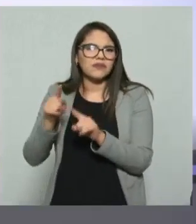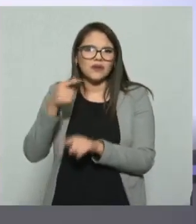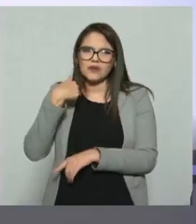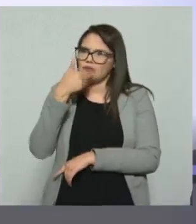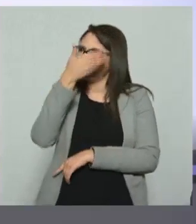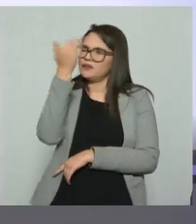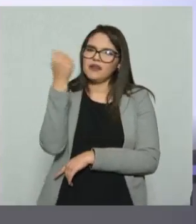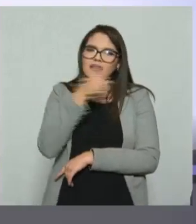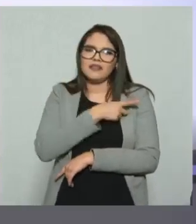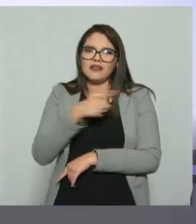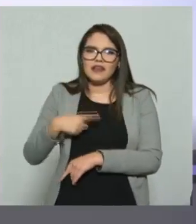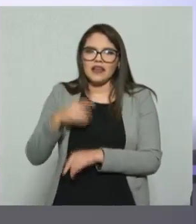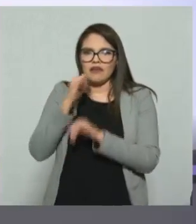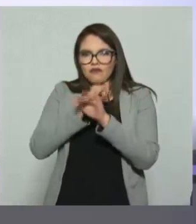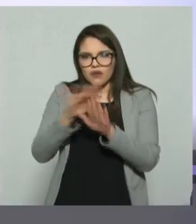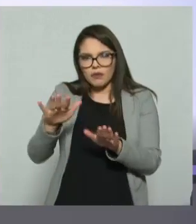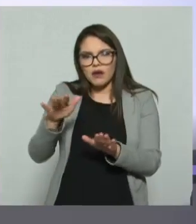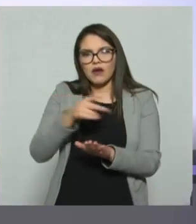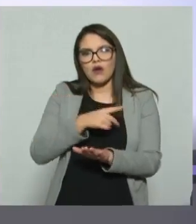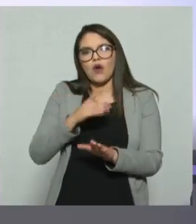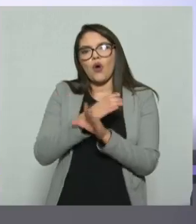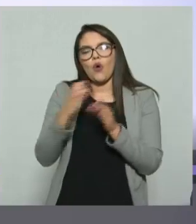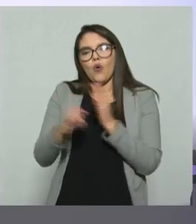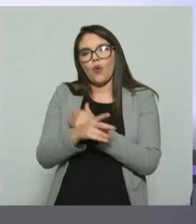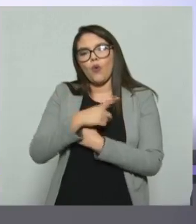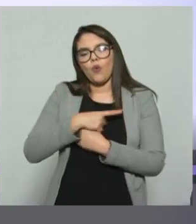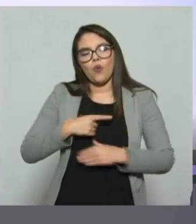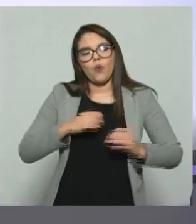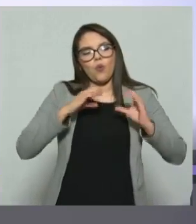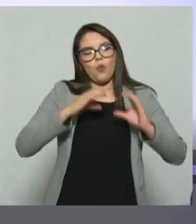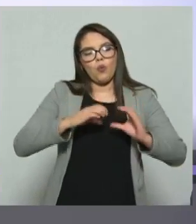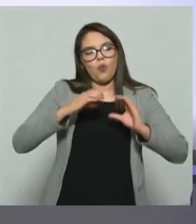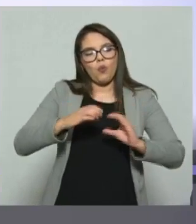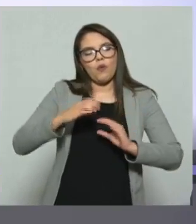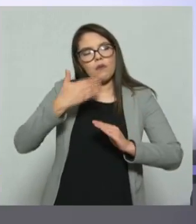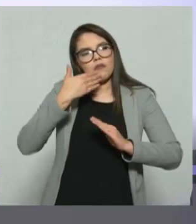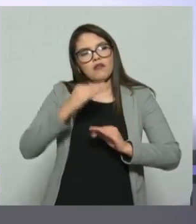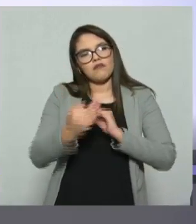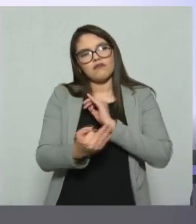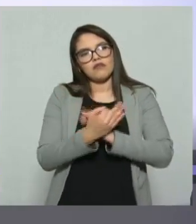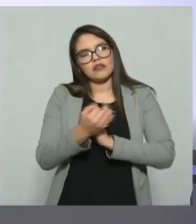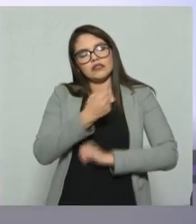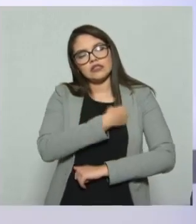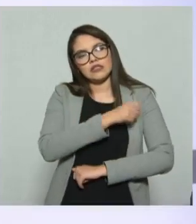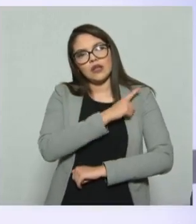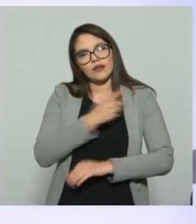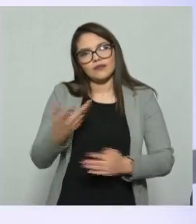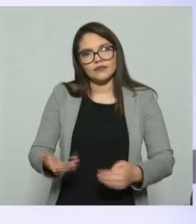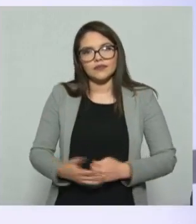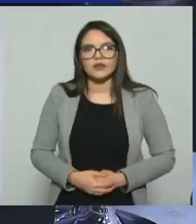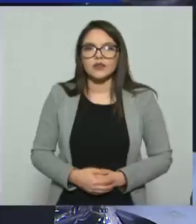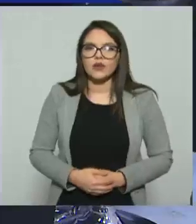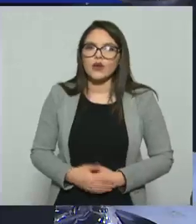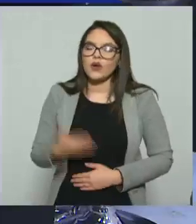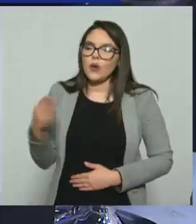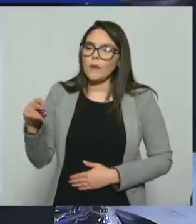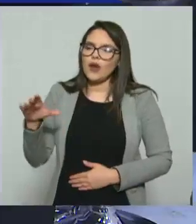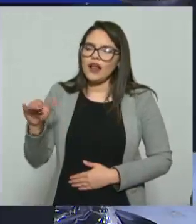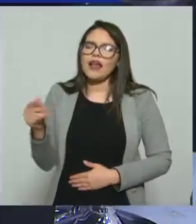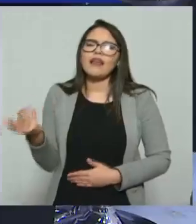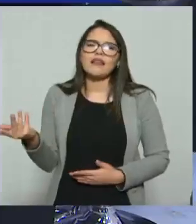informarte para tener medidas que protejan a tu propia salud. Bueno, Mónica. Me gusta mucho lo que dice Erika,